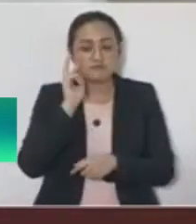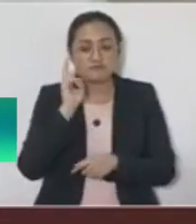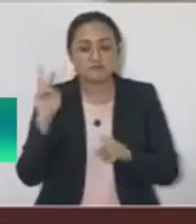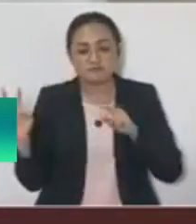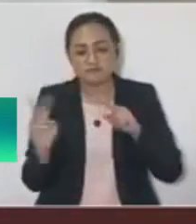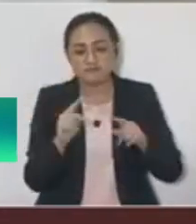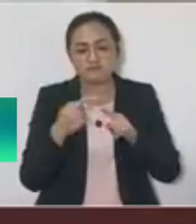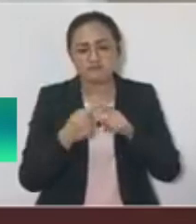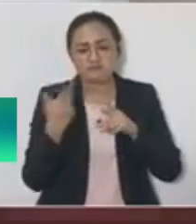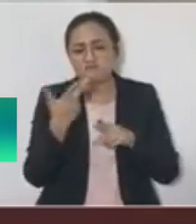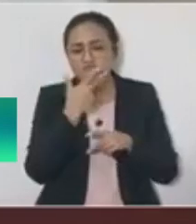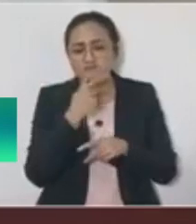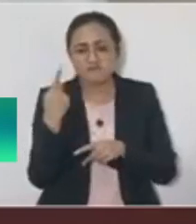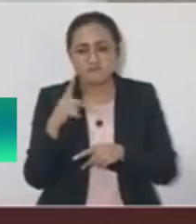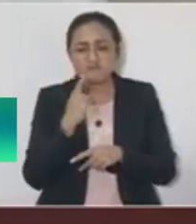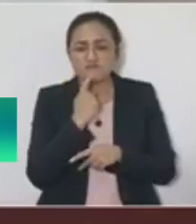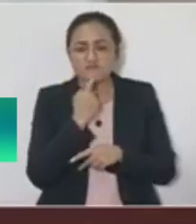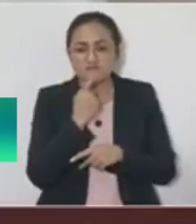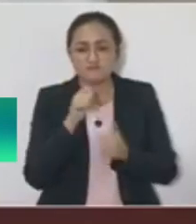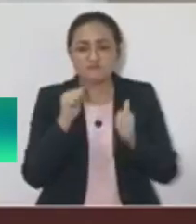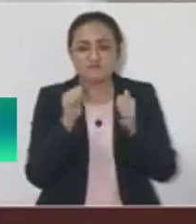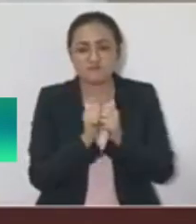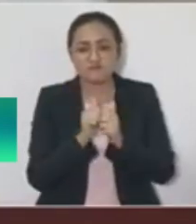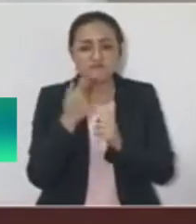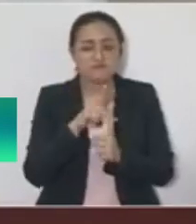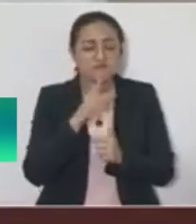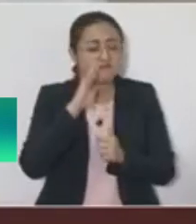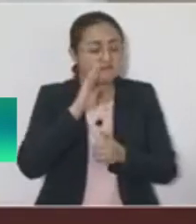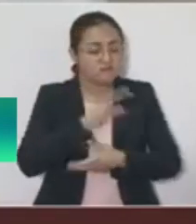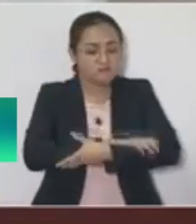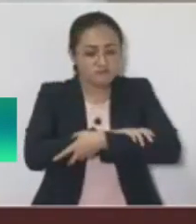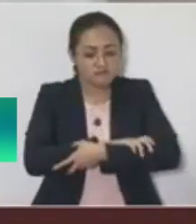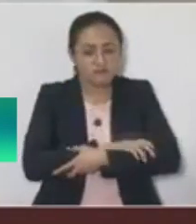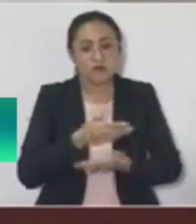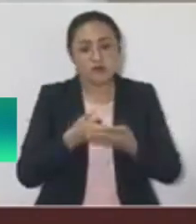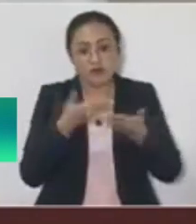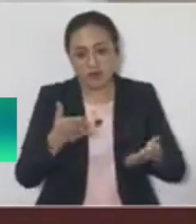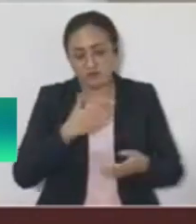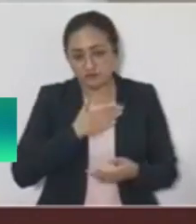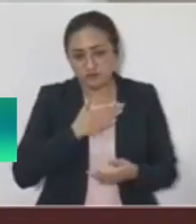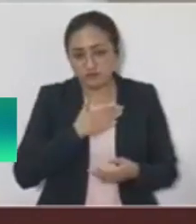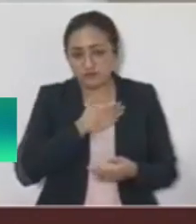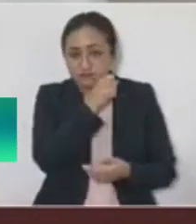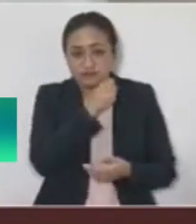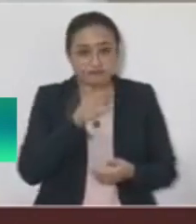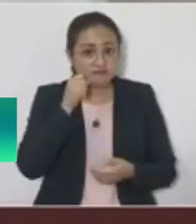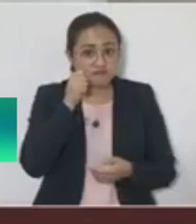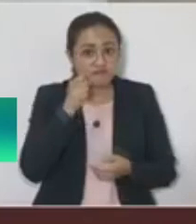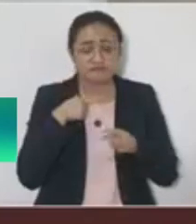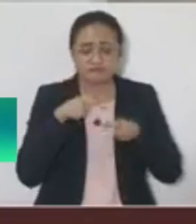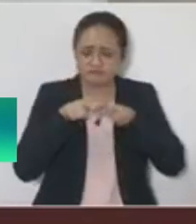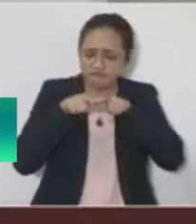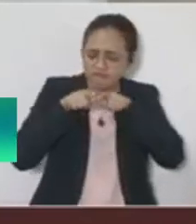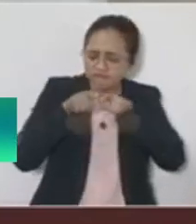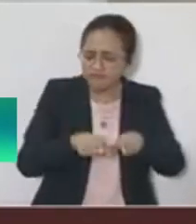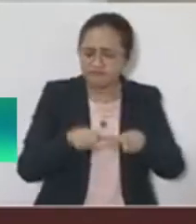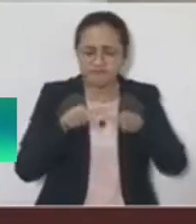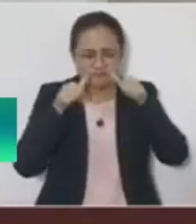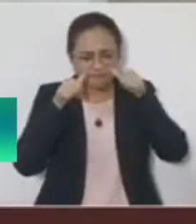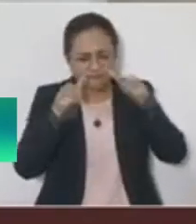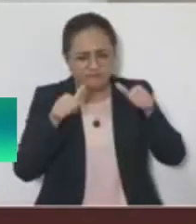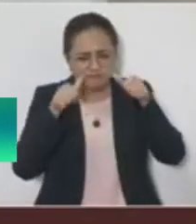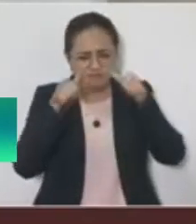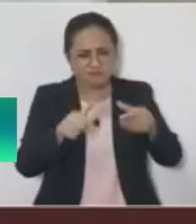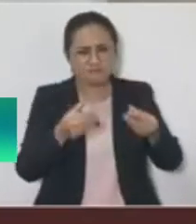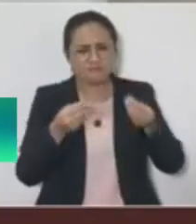Andrés Manuel López Obrador, de la mano del gobernador Miguel Barbosa y hoy de su servidor, nos permita seguir atendiendo las